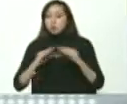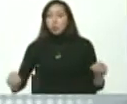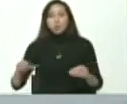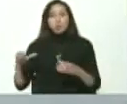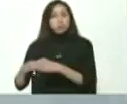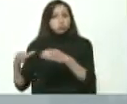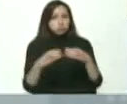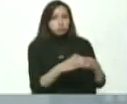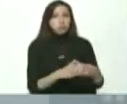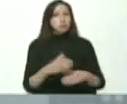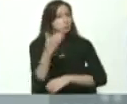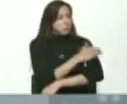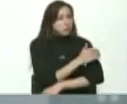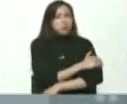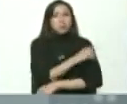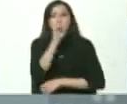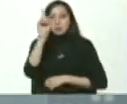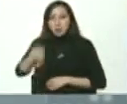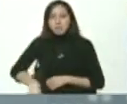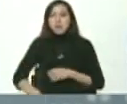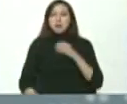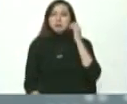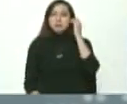la oposición,